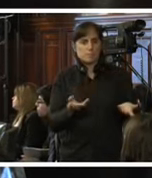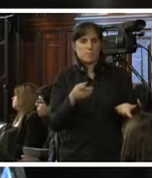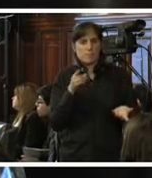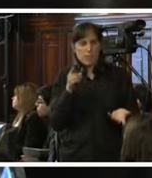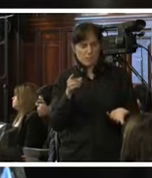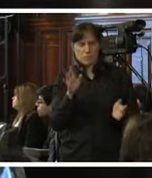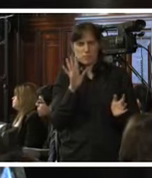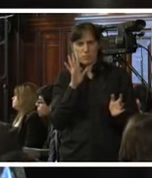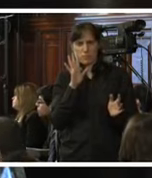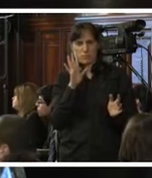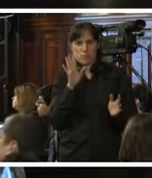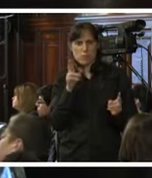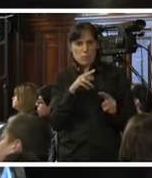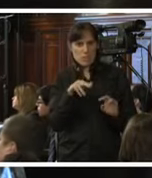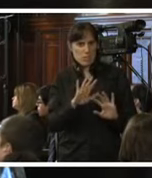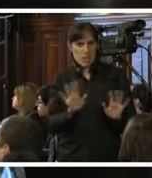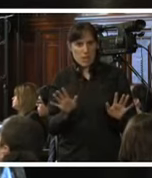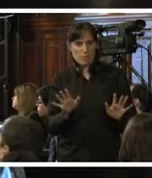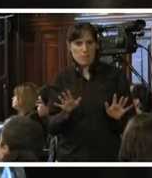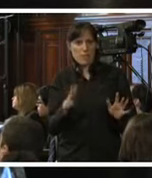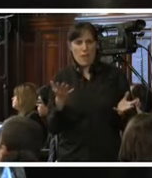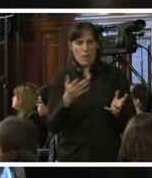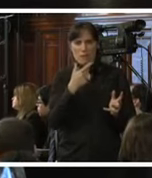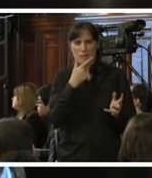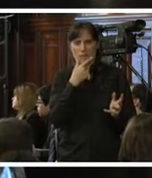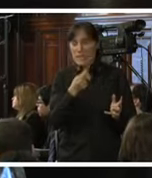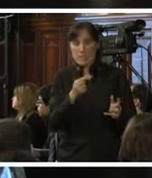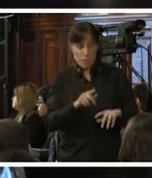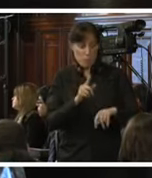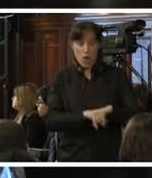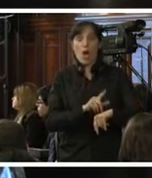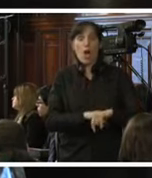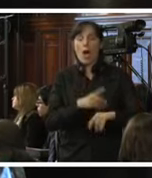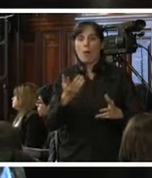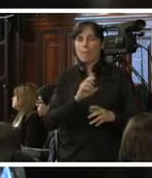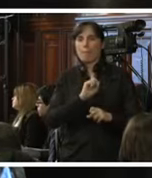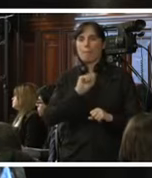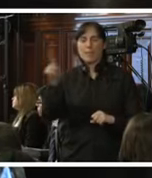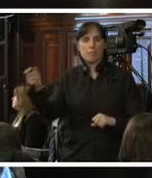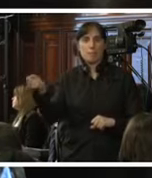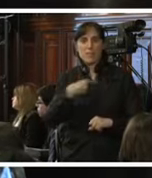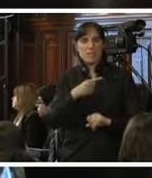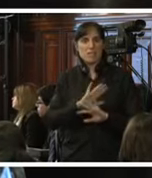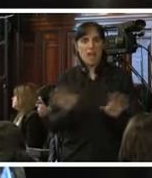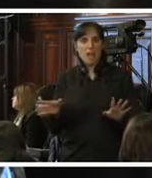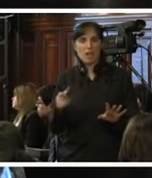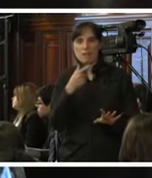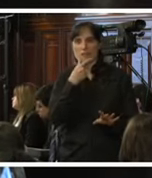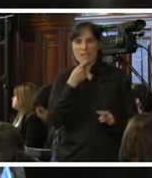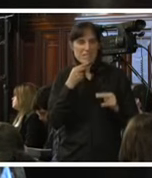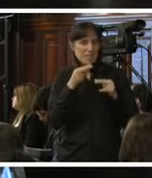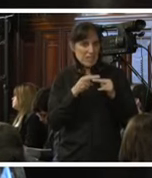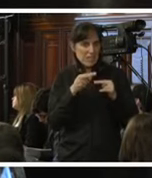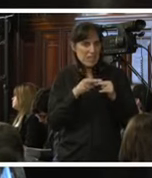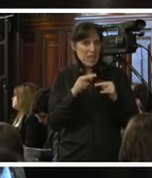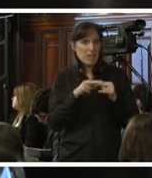no existe, hoy podemos nosotros hacer perfectamente en tiempo real las cosas simplemente a través del internet, a través